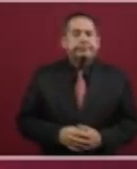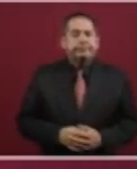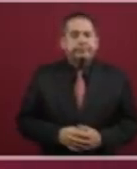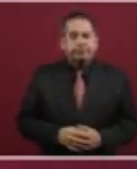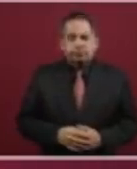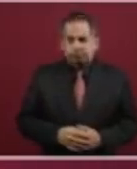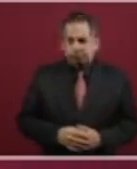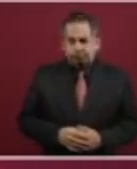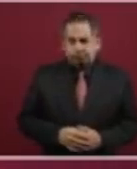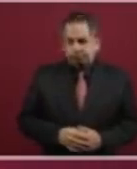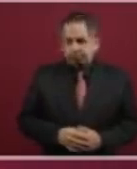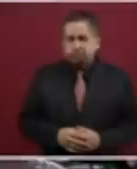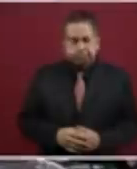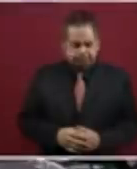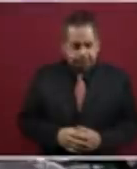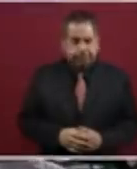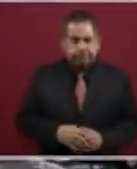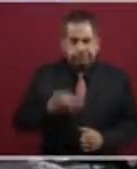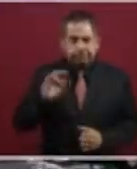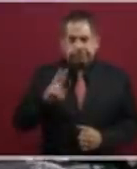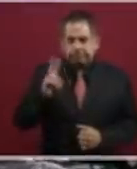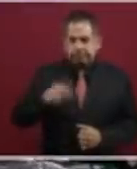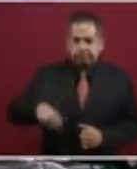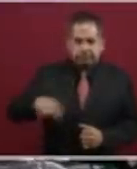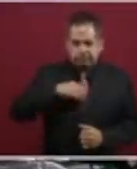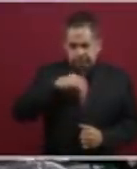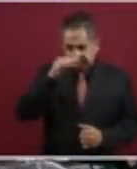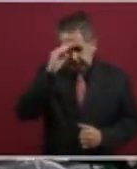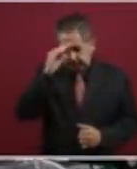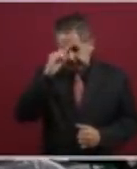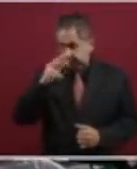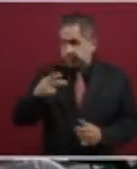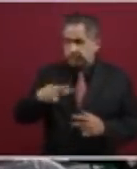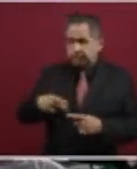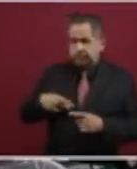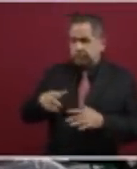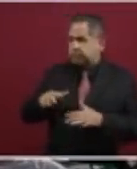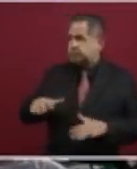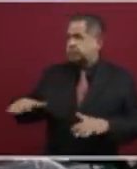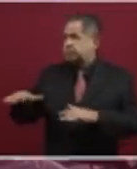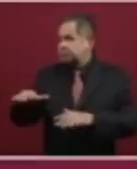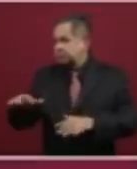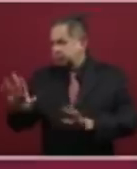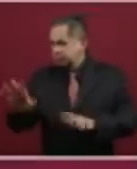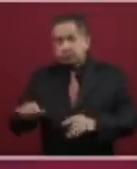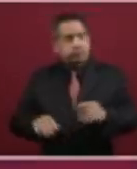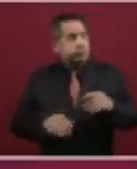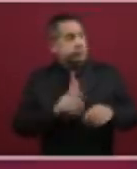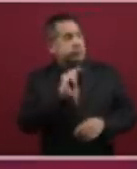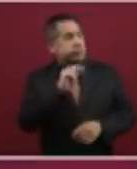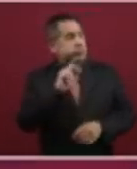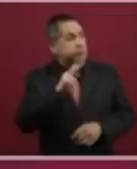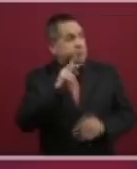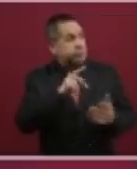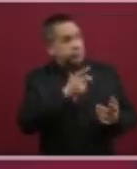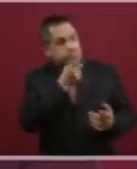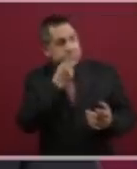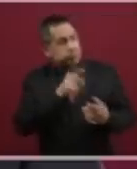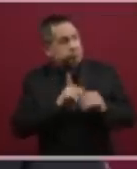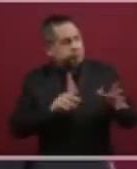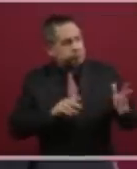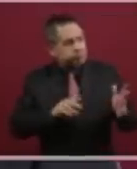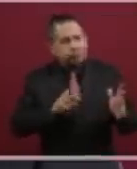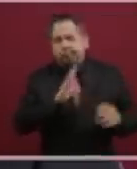sí tomamos en cuenta lo que dice el presidente Donald Trump, sí me